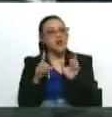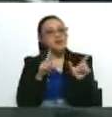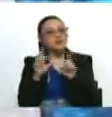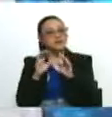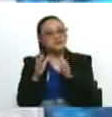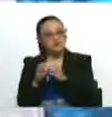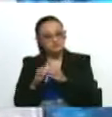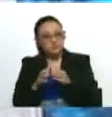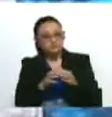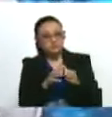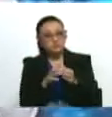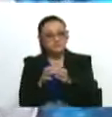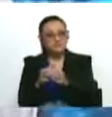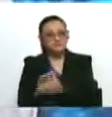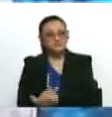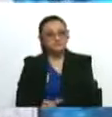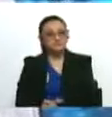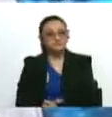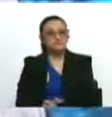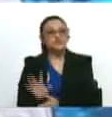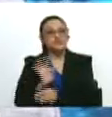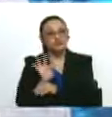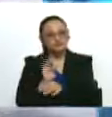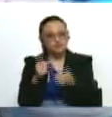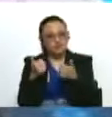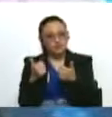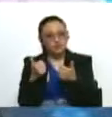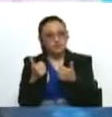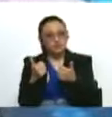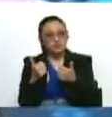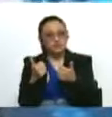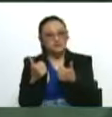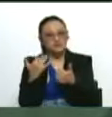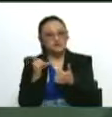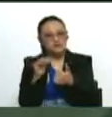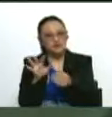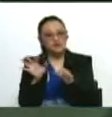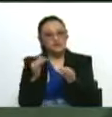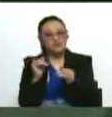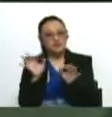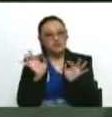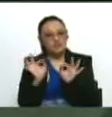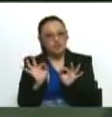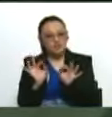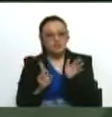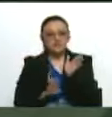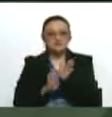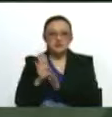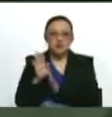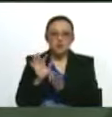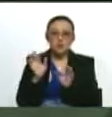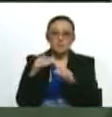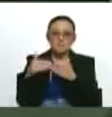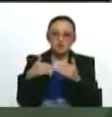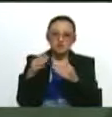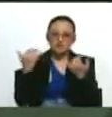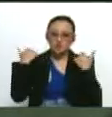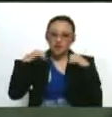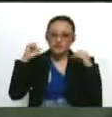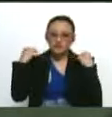en el país, funcionan, tienen su estrategia de desarrollo, sus procesos de